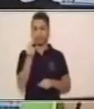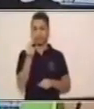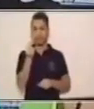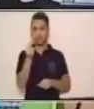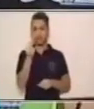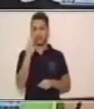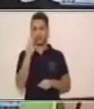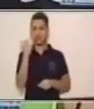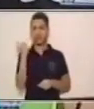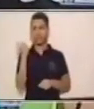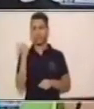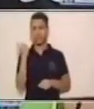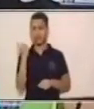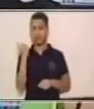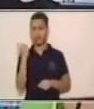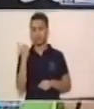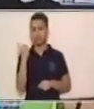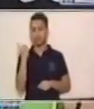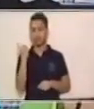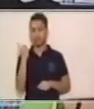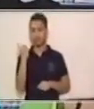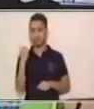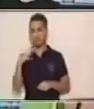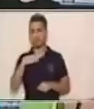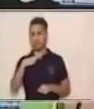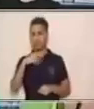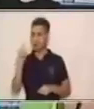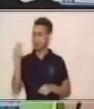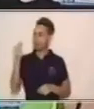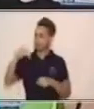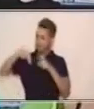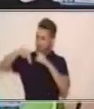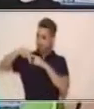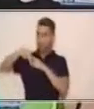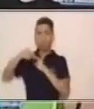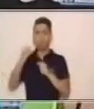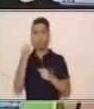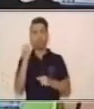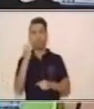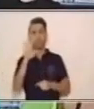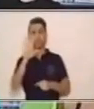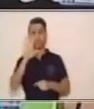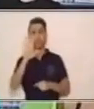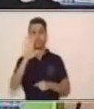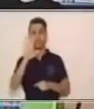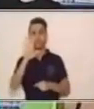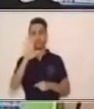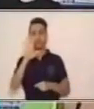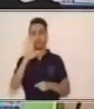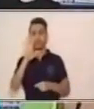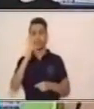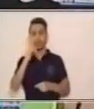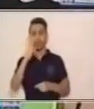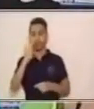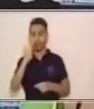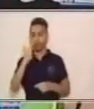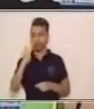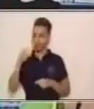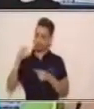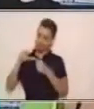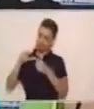observar, arriba aparece el número 5. En la parte de abajo aparece el